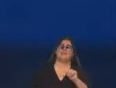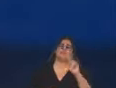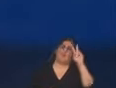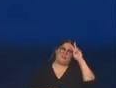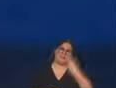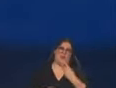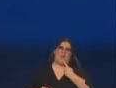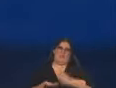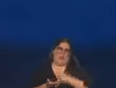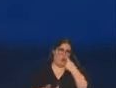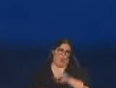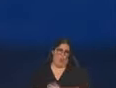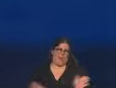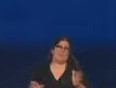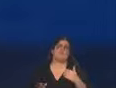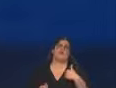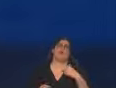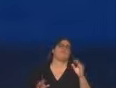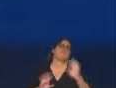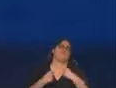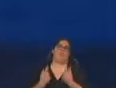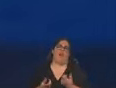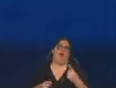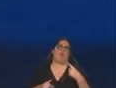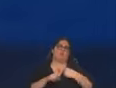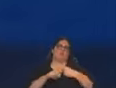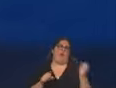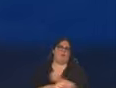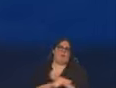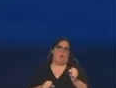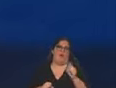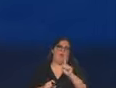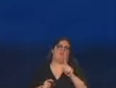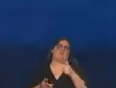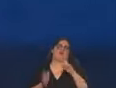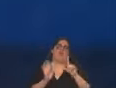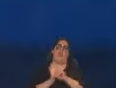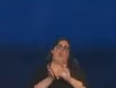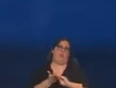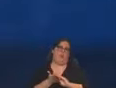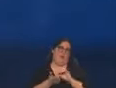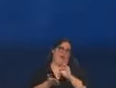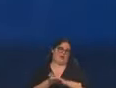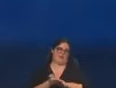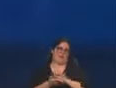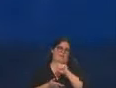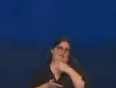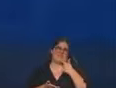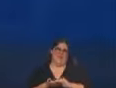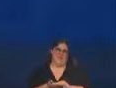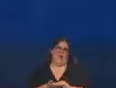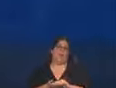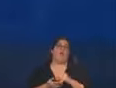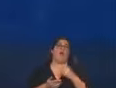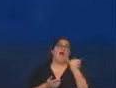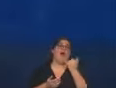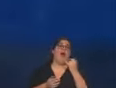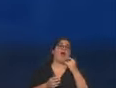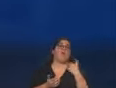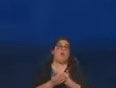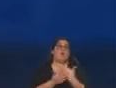villarruel ha dado la aprobación en general de la ley de bases en el senado si hay modificaciones como se espera en particular